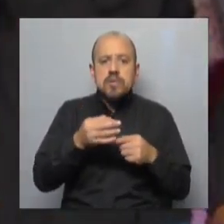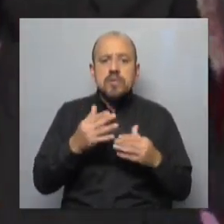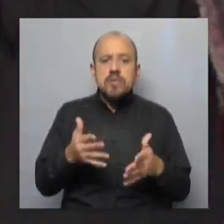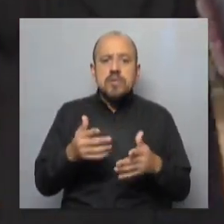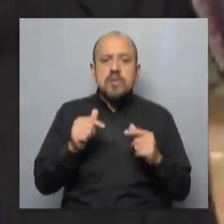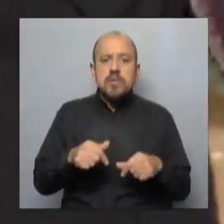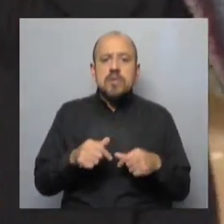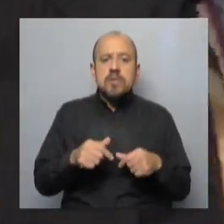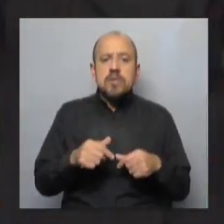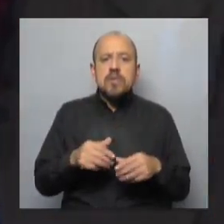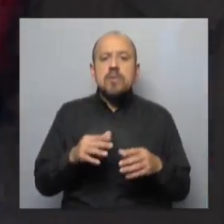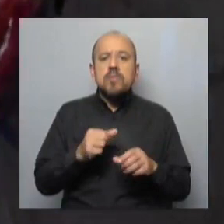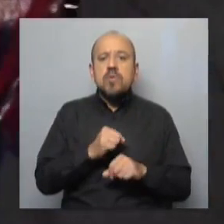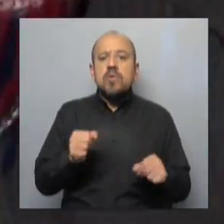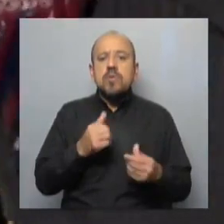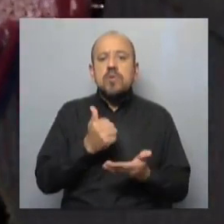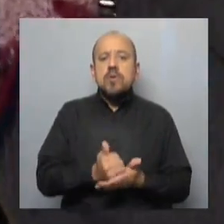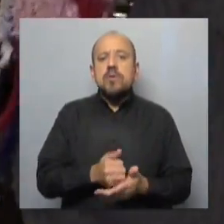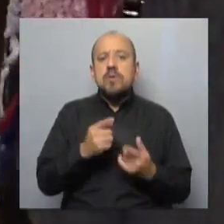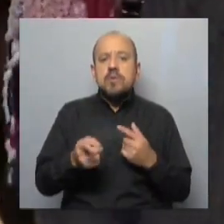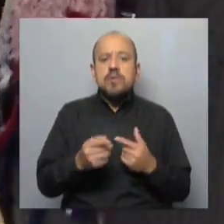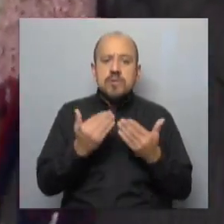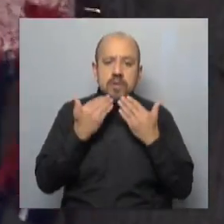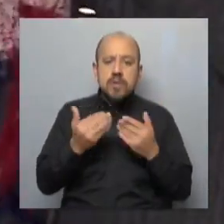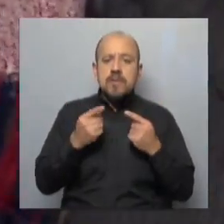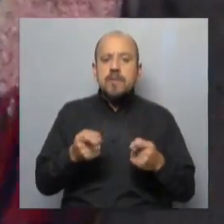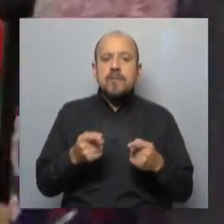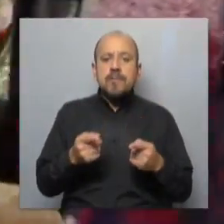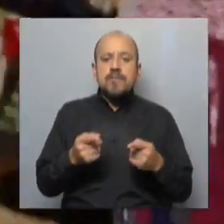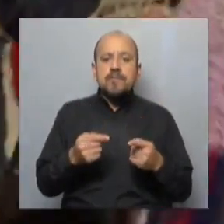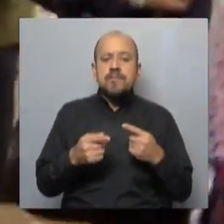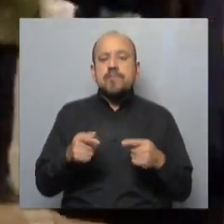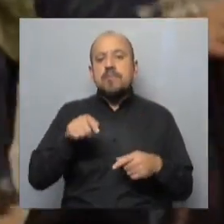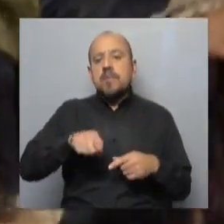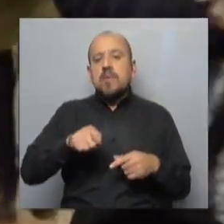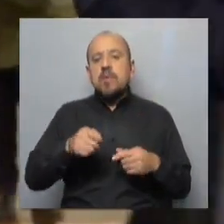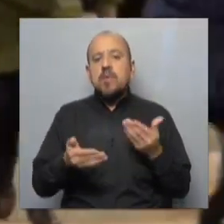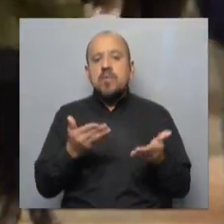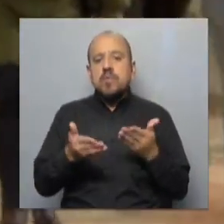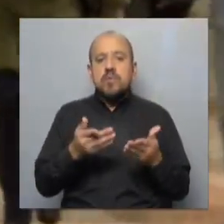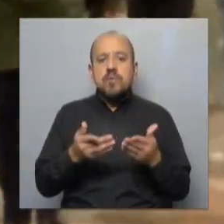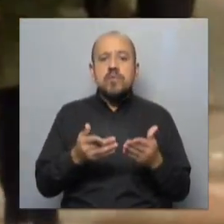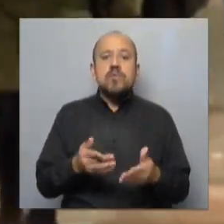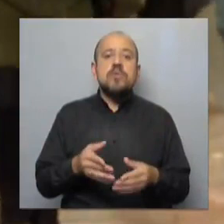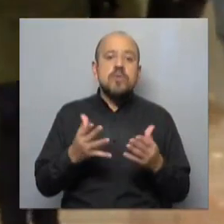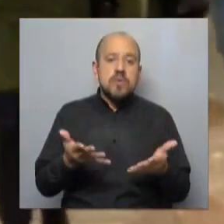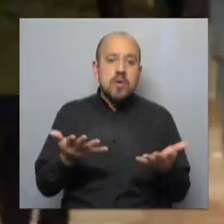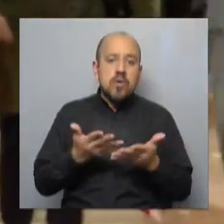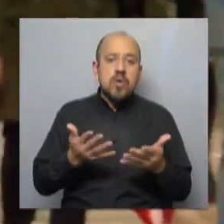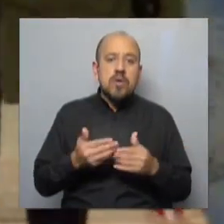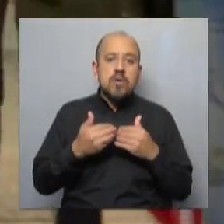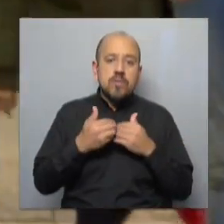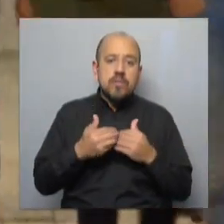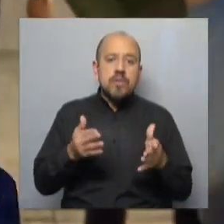de seguir este caso trataron de estar presentes bueno y que gracias a eso la justicia en parte llegó porque ahora empieza un camino para